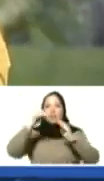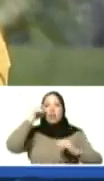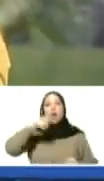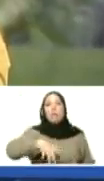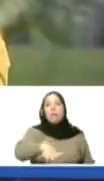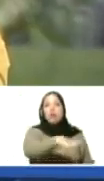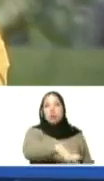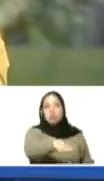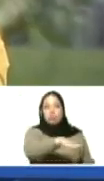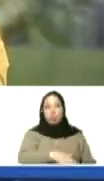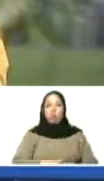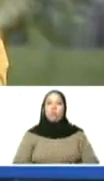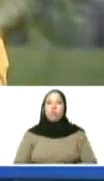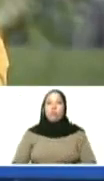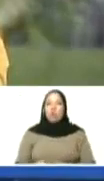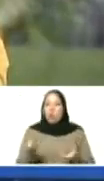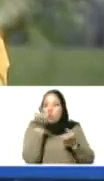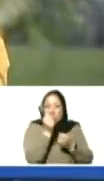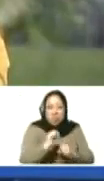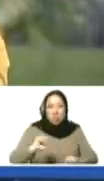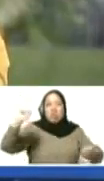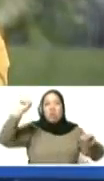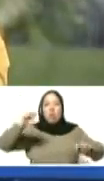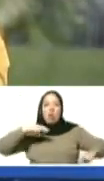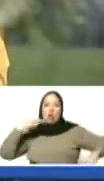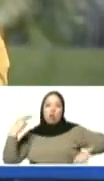en socialismo, solo en revolución.